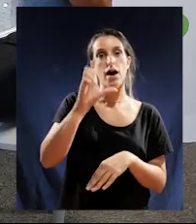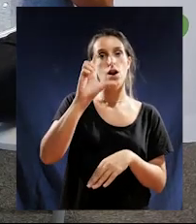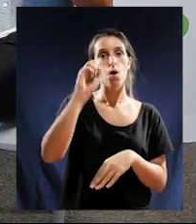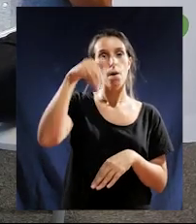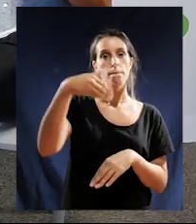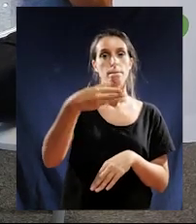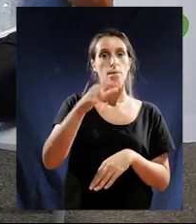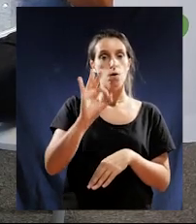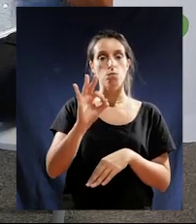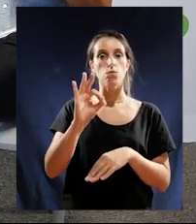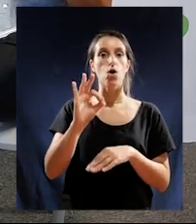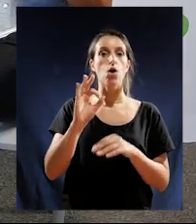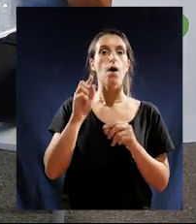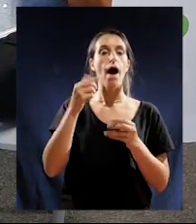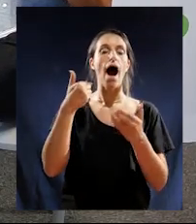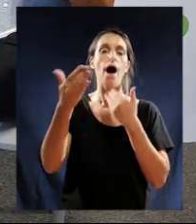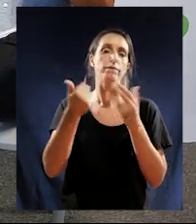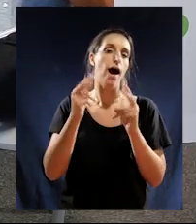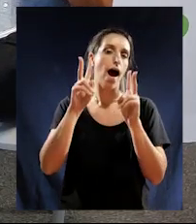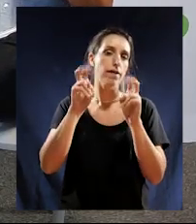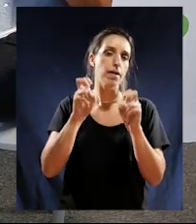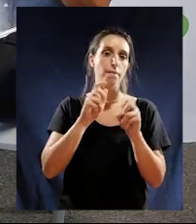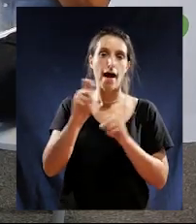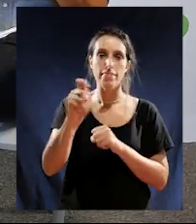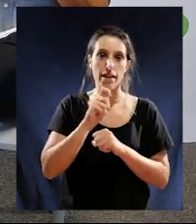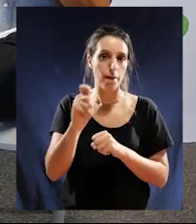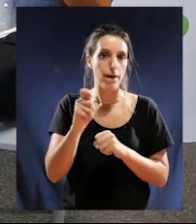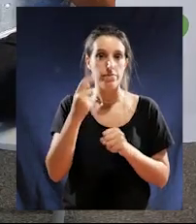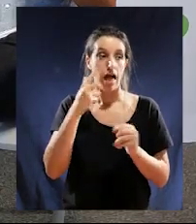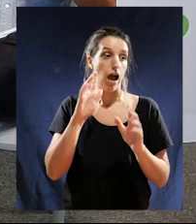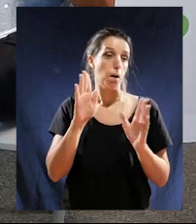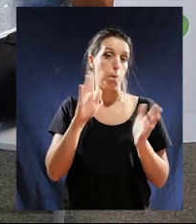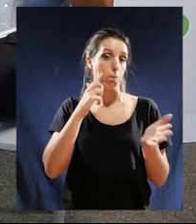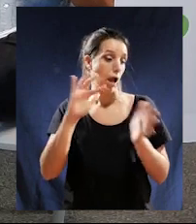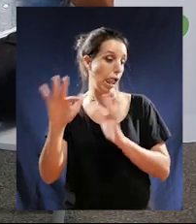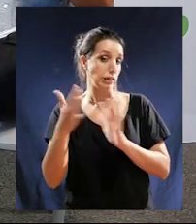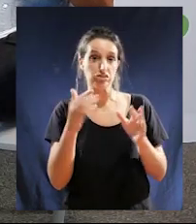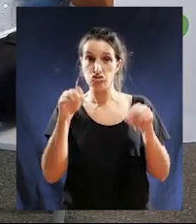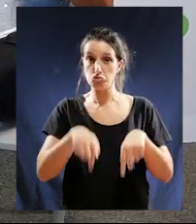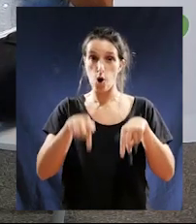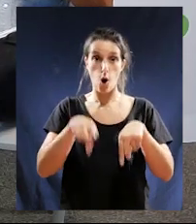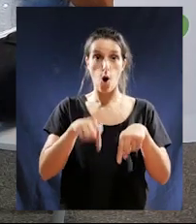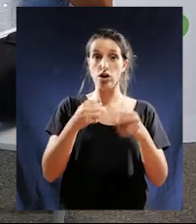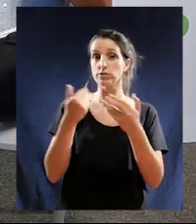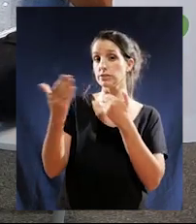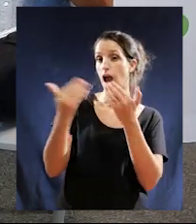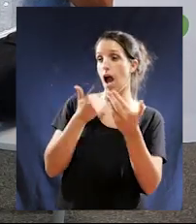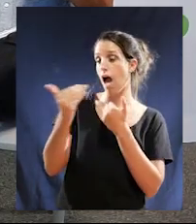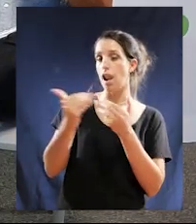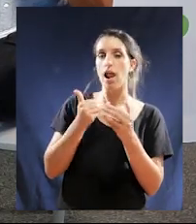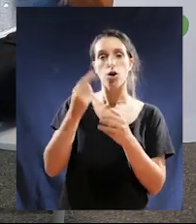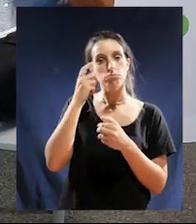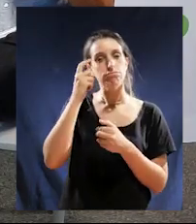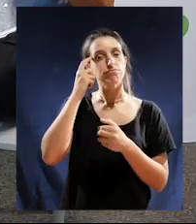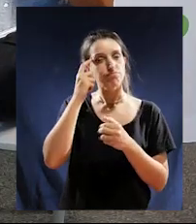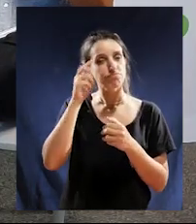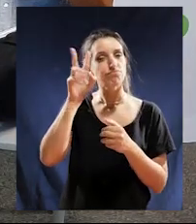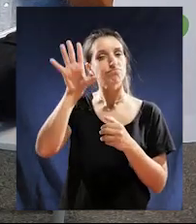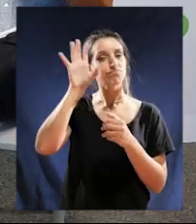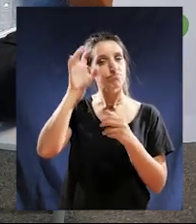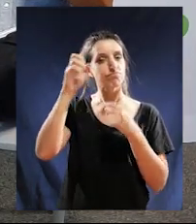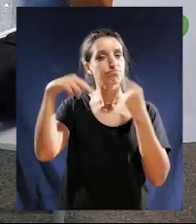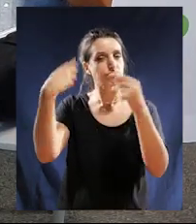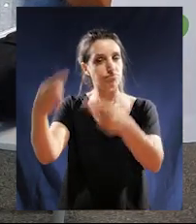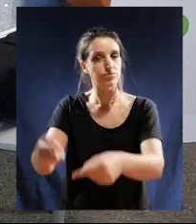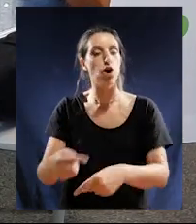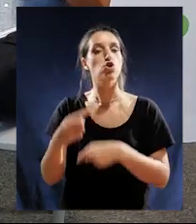sobre la conferencia Aprendizajes en el Hogar. Será algo por el estilo, una charla donde compartiremos también algunas reflexiones en relación a